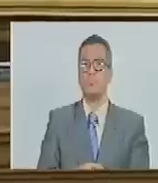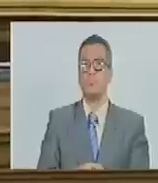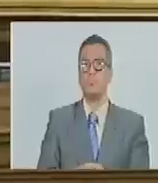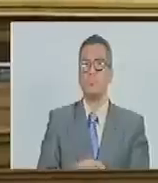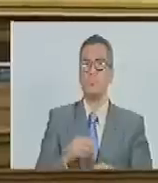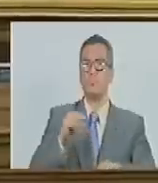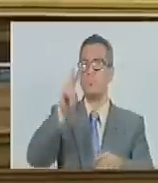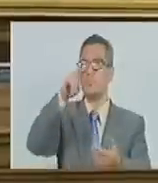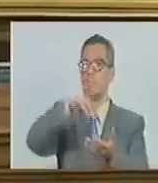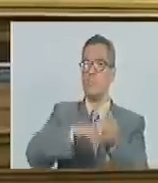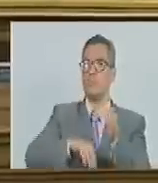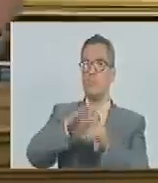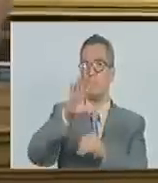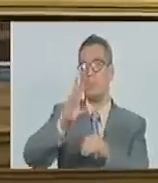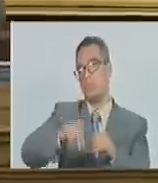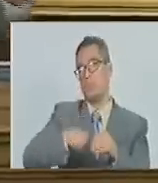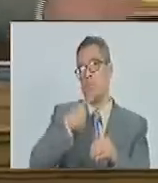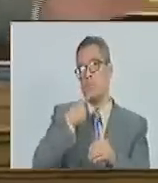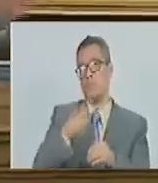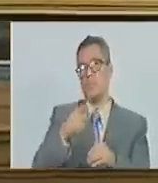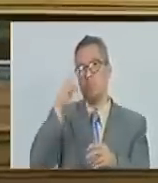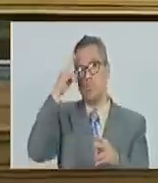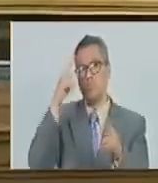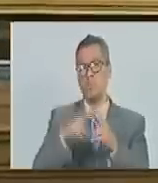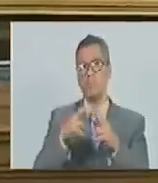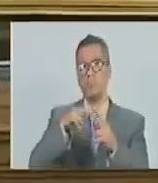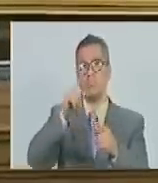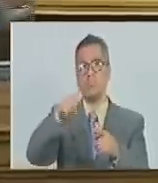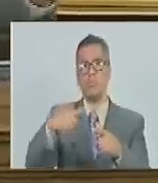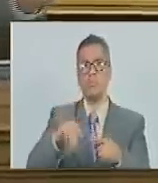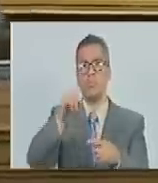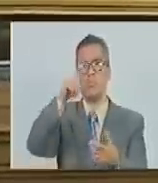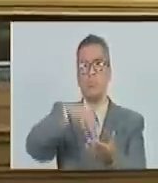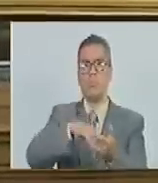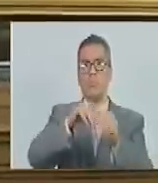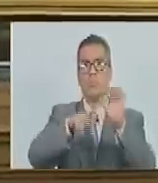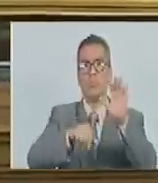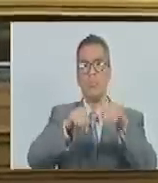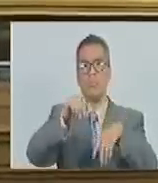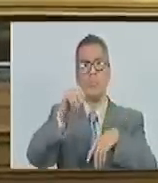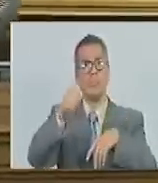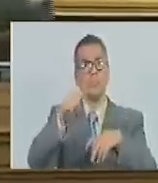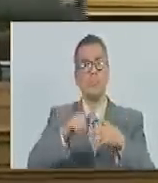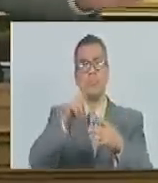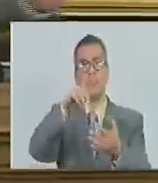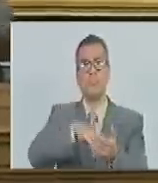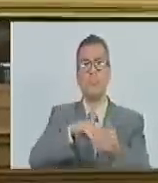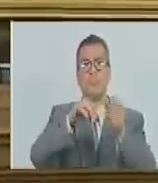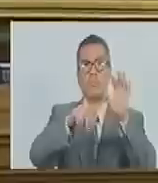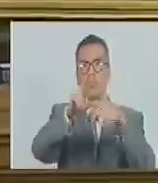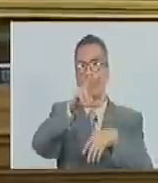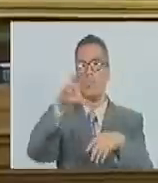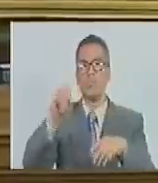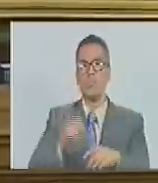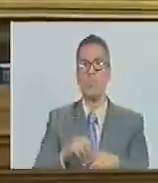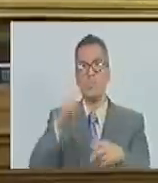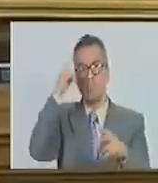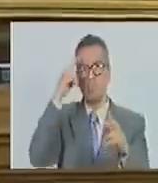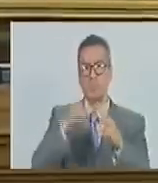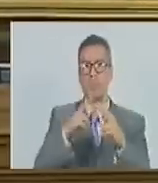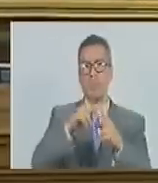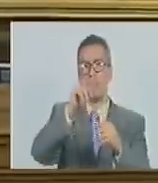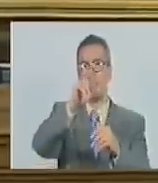del 2015, podría decírseles, reconozcan también el de 1810, reconozcan el de 1830, reconozcan